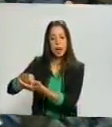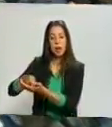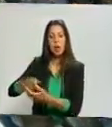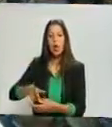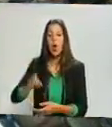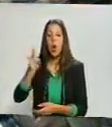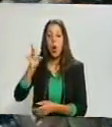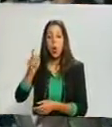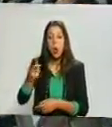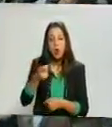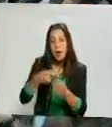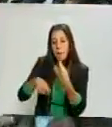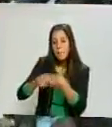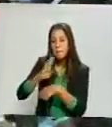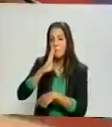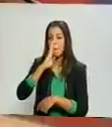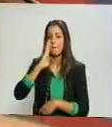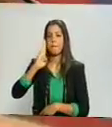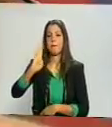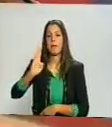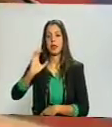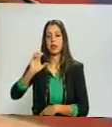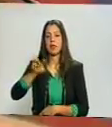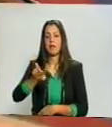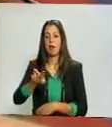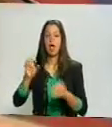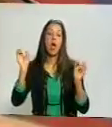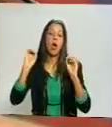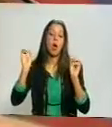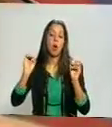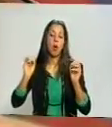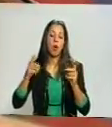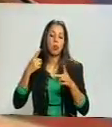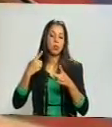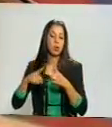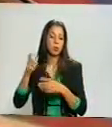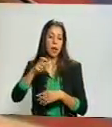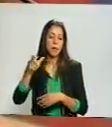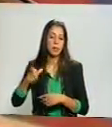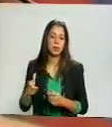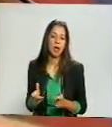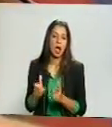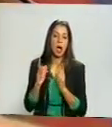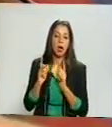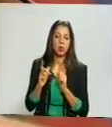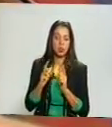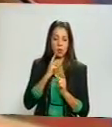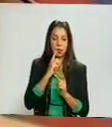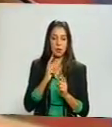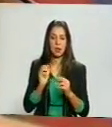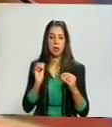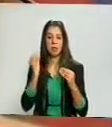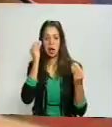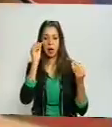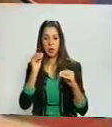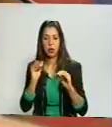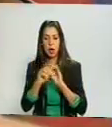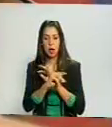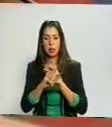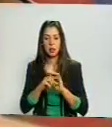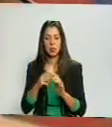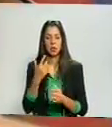de oro al Banco Central de Venezuela o a los sujetos que éste autorice con arreglo a lo previsto en el